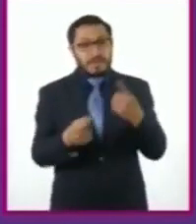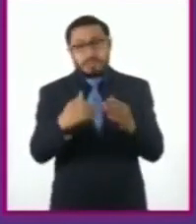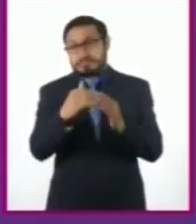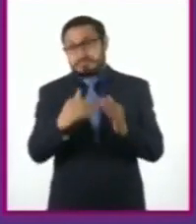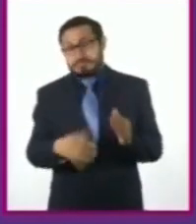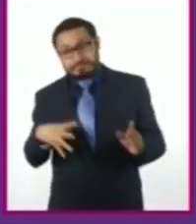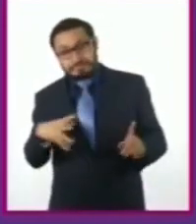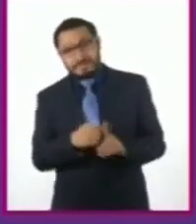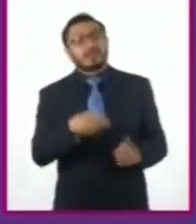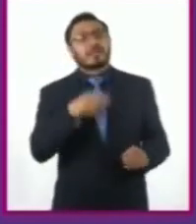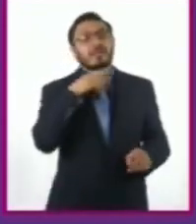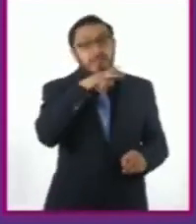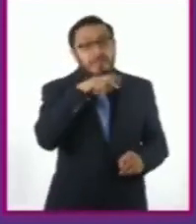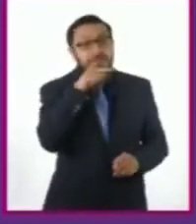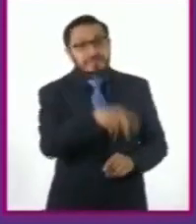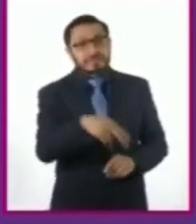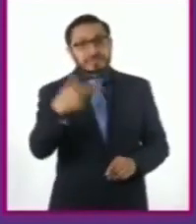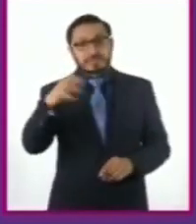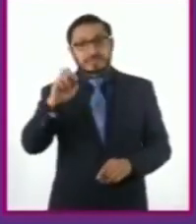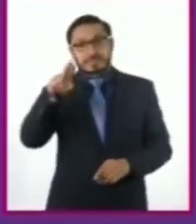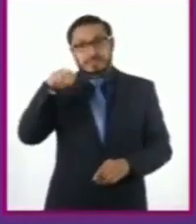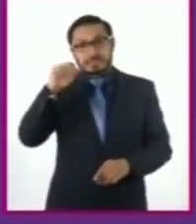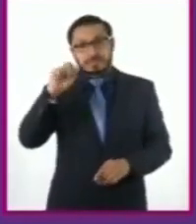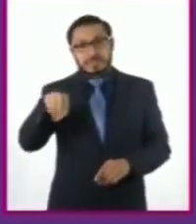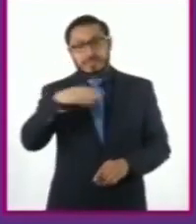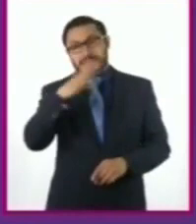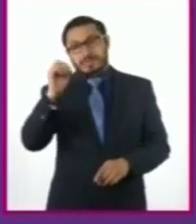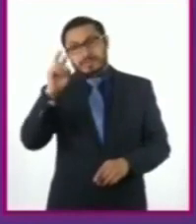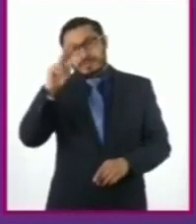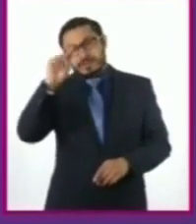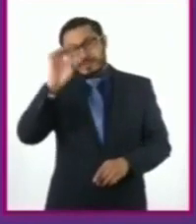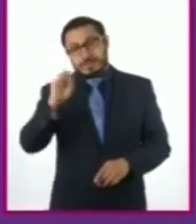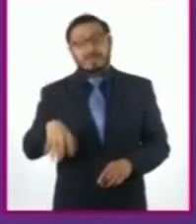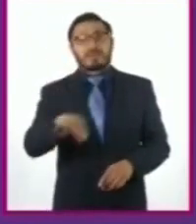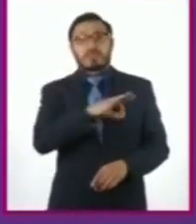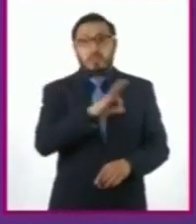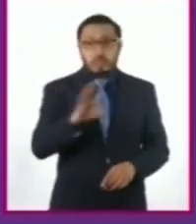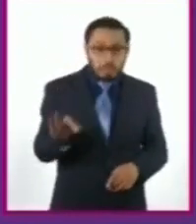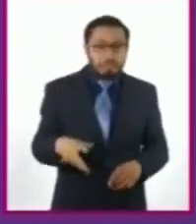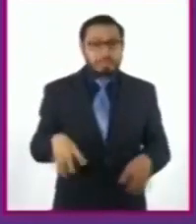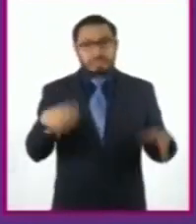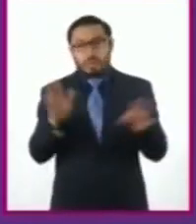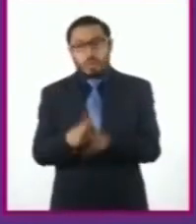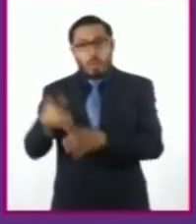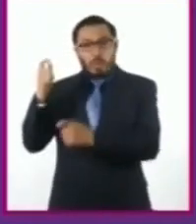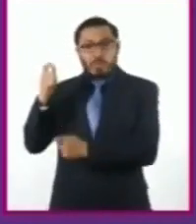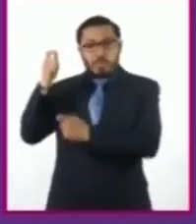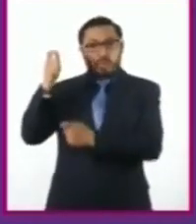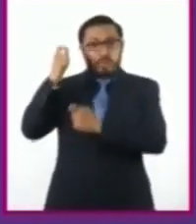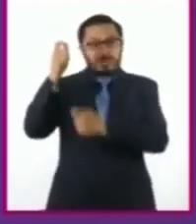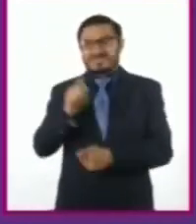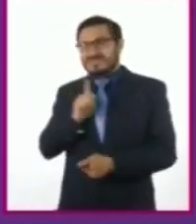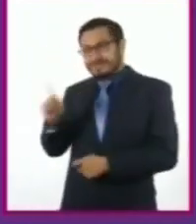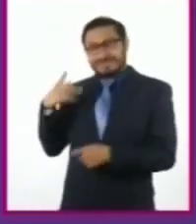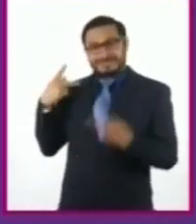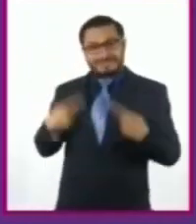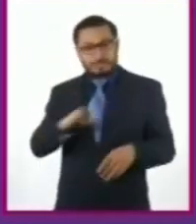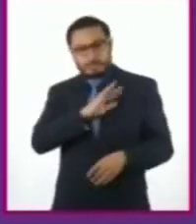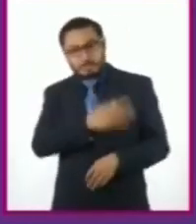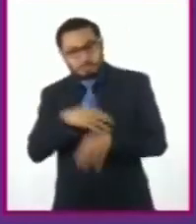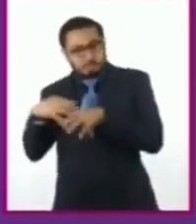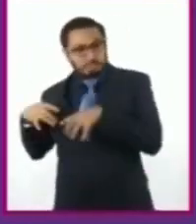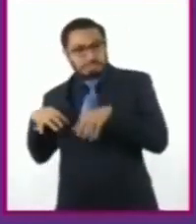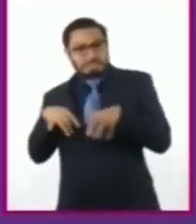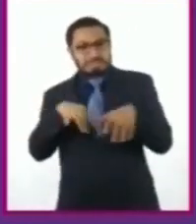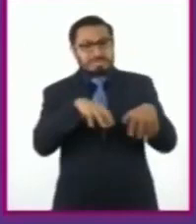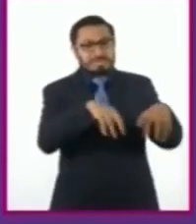Hernán Cortés la posibilidad de una rebelión de los propios conquistadores. De modo que lo que